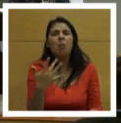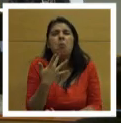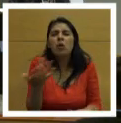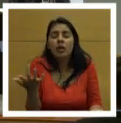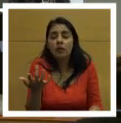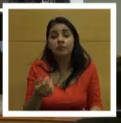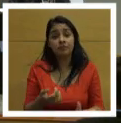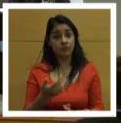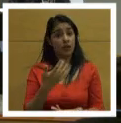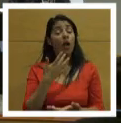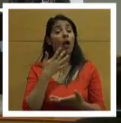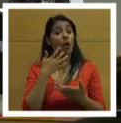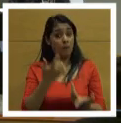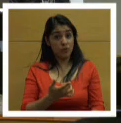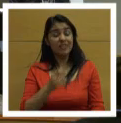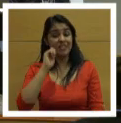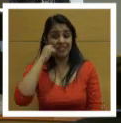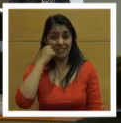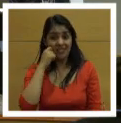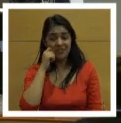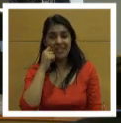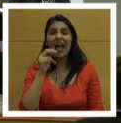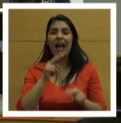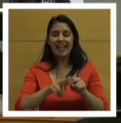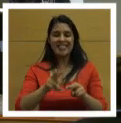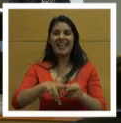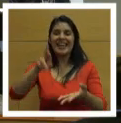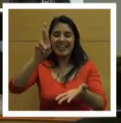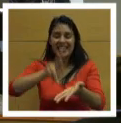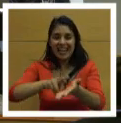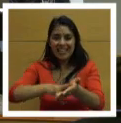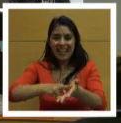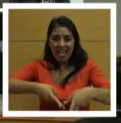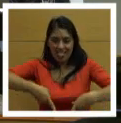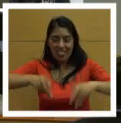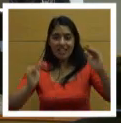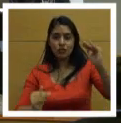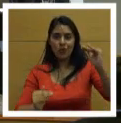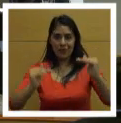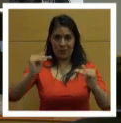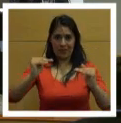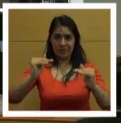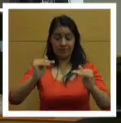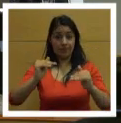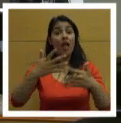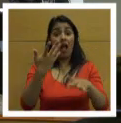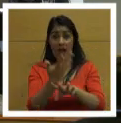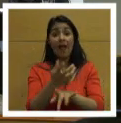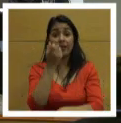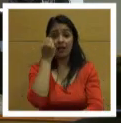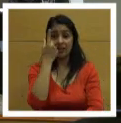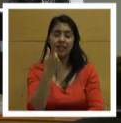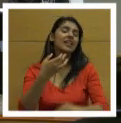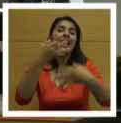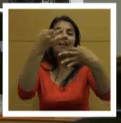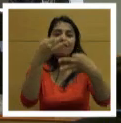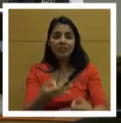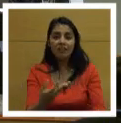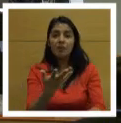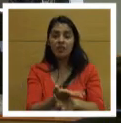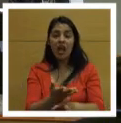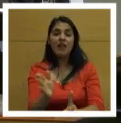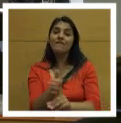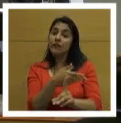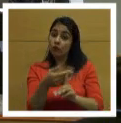Porque justamente implica hacer realidad el derecho a la igualdad. Hay que entender que efectivamente la violencia